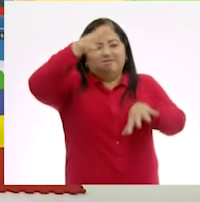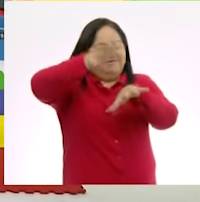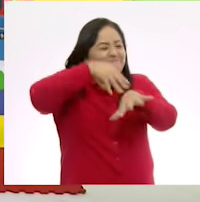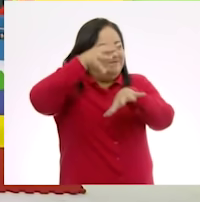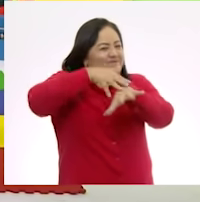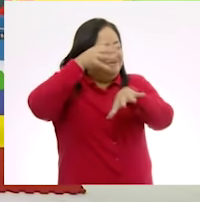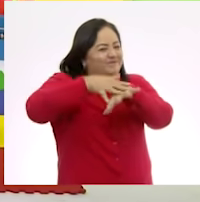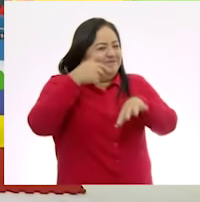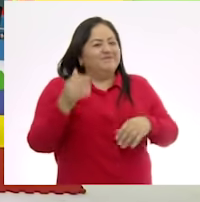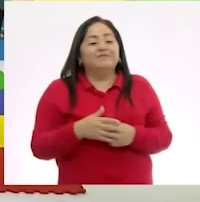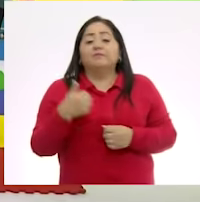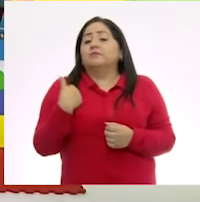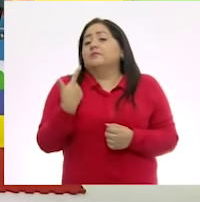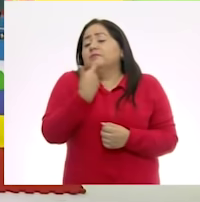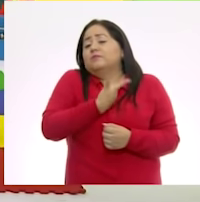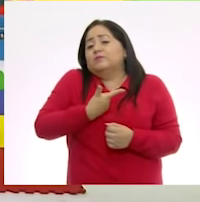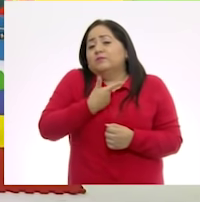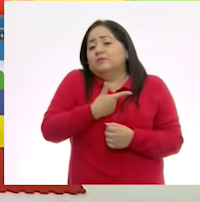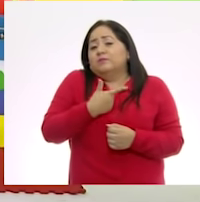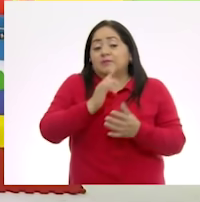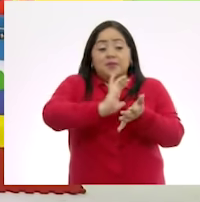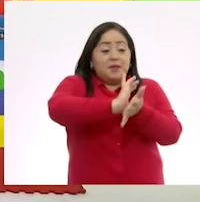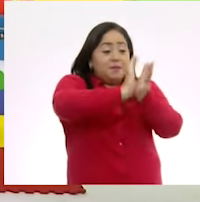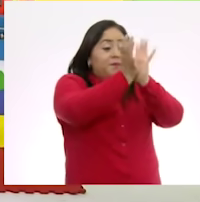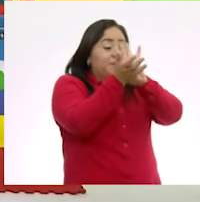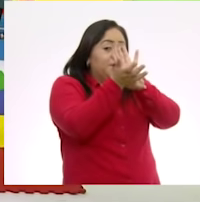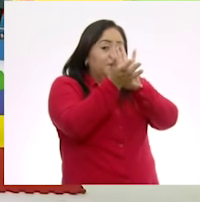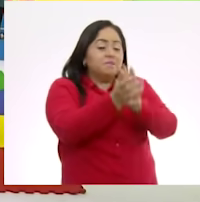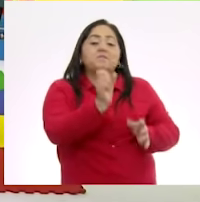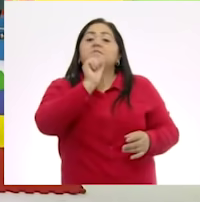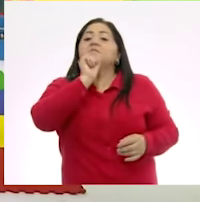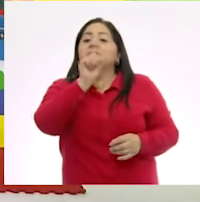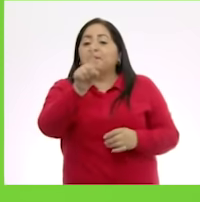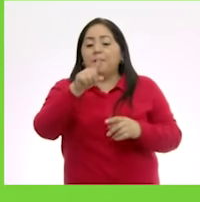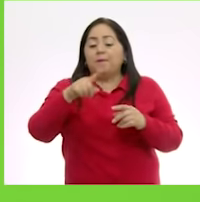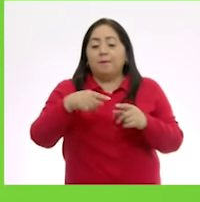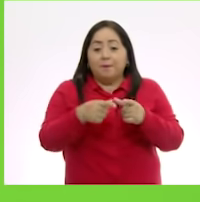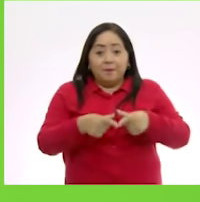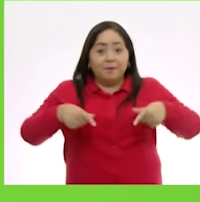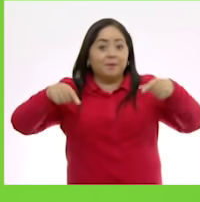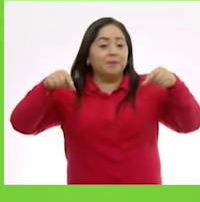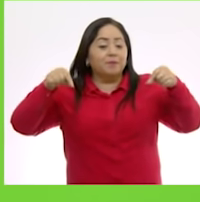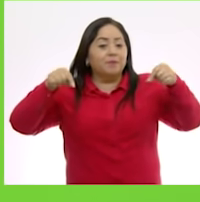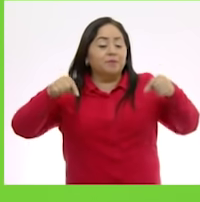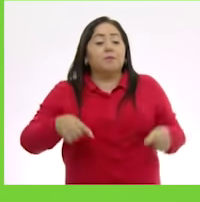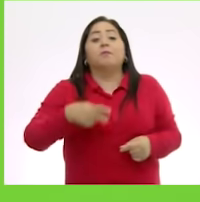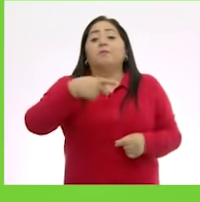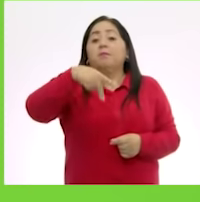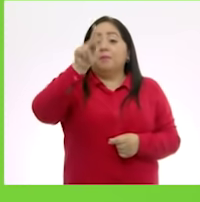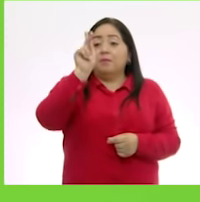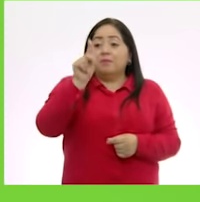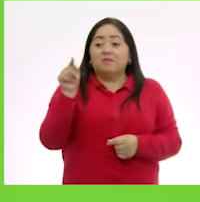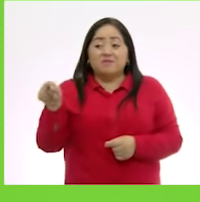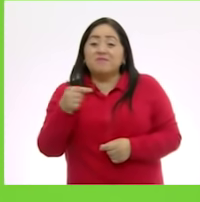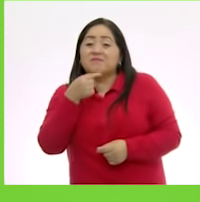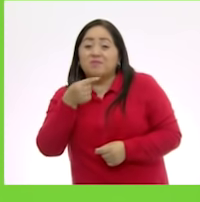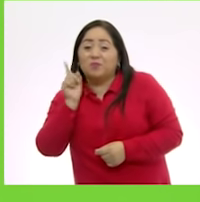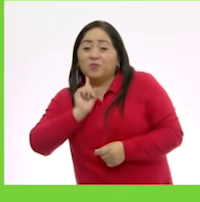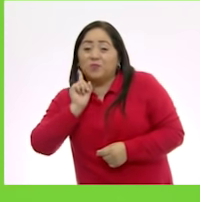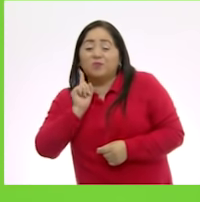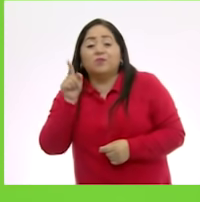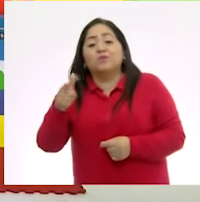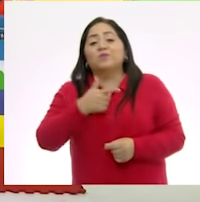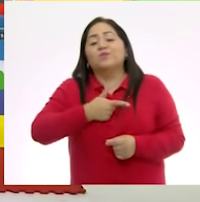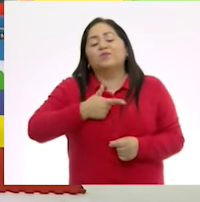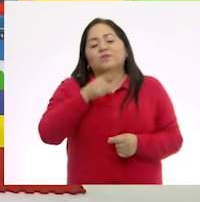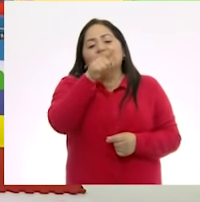los pies. Me gusta la piña, también el melón, pero a esa niña le